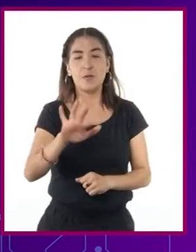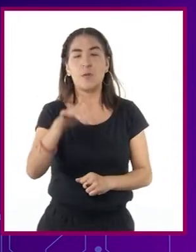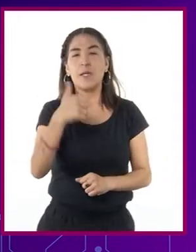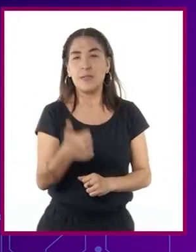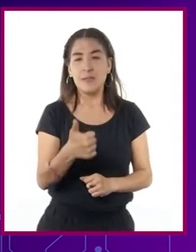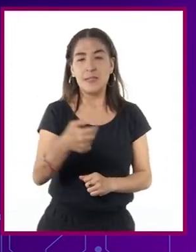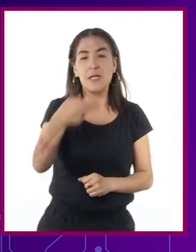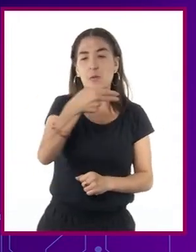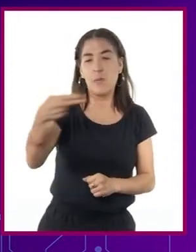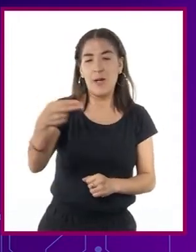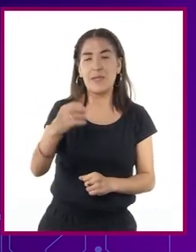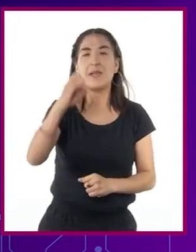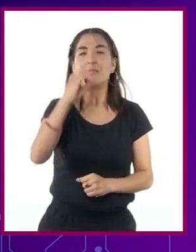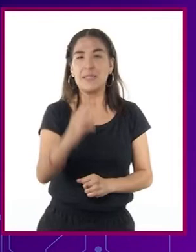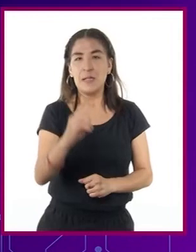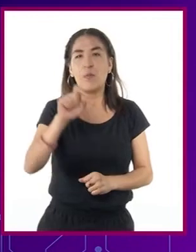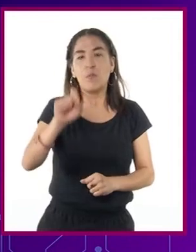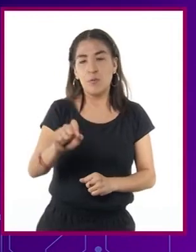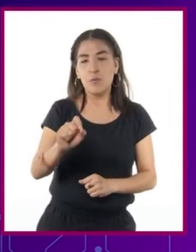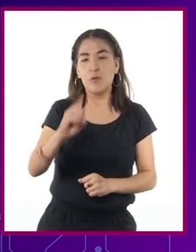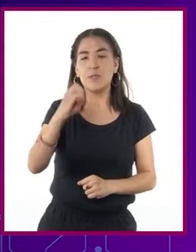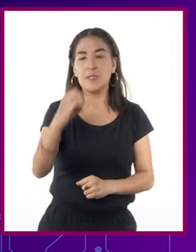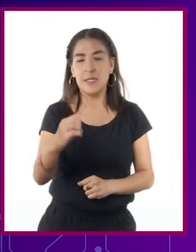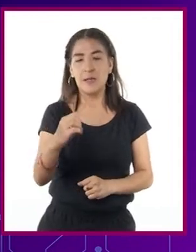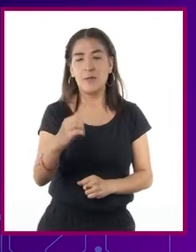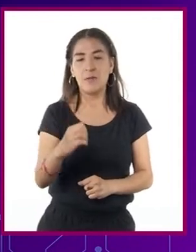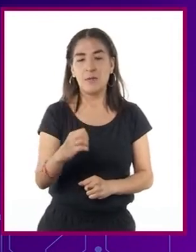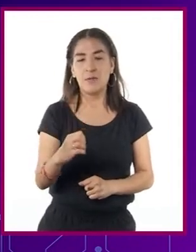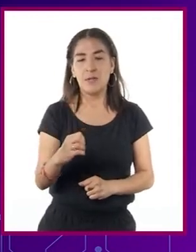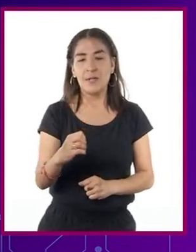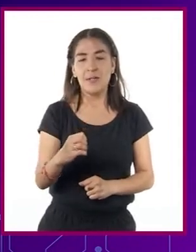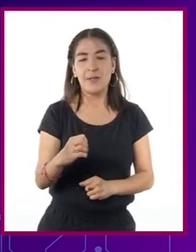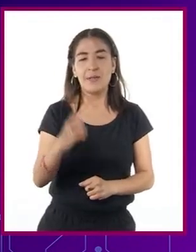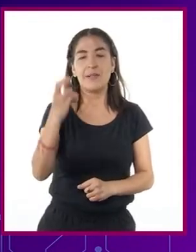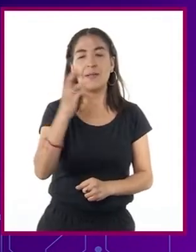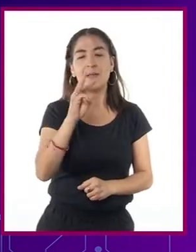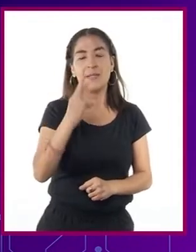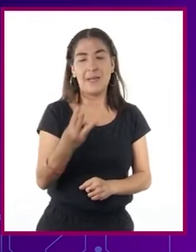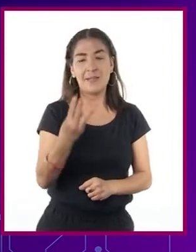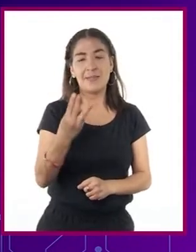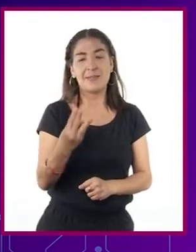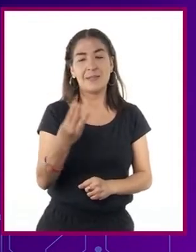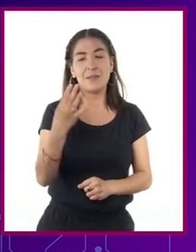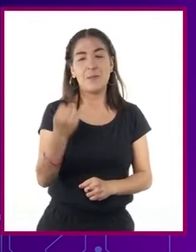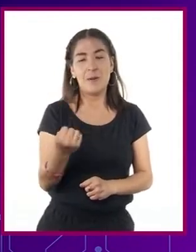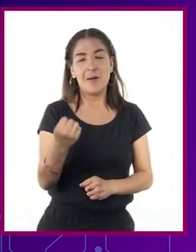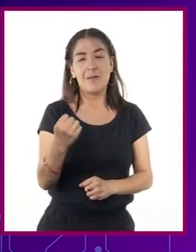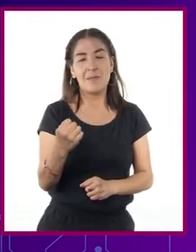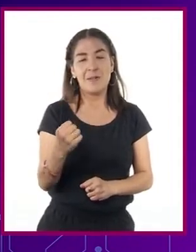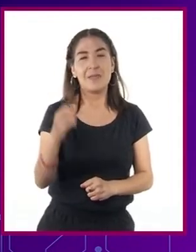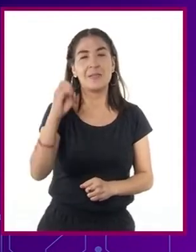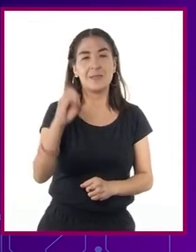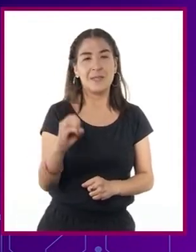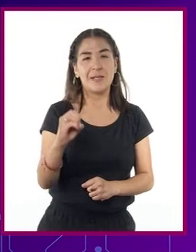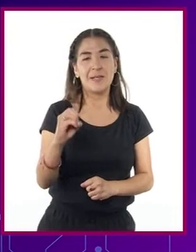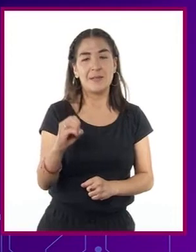que es igual a 0, 0, 0, 3, 9,